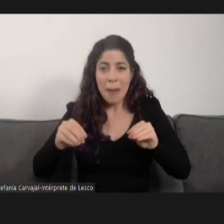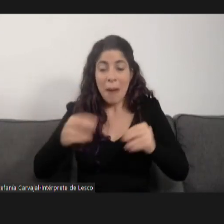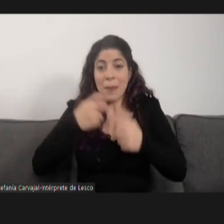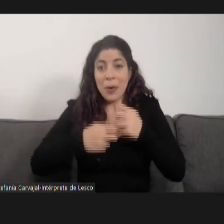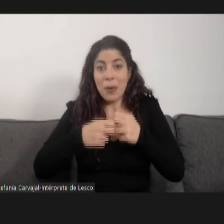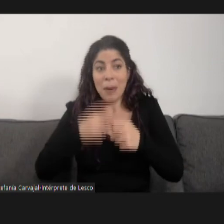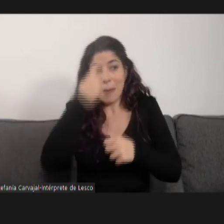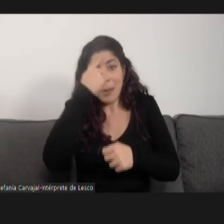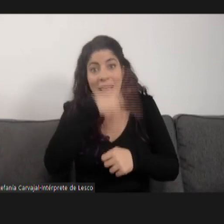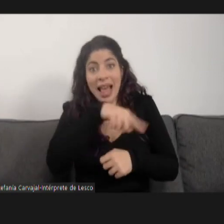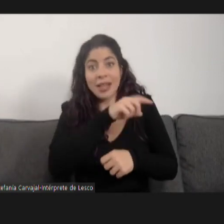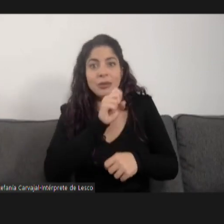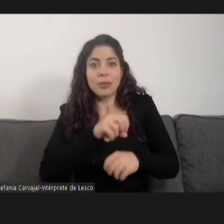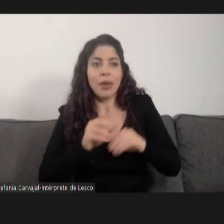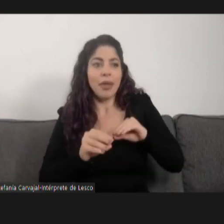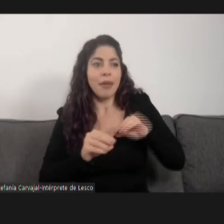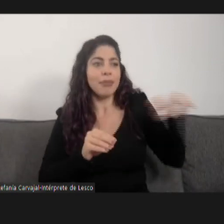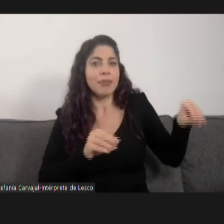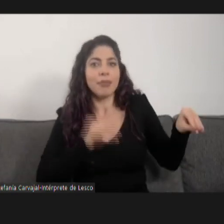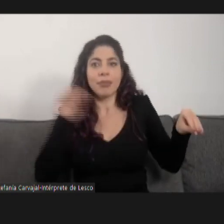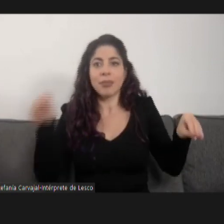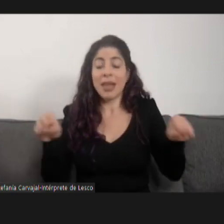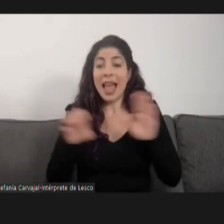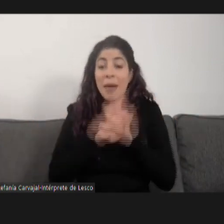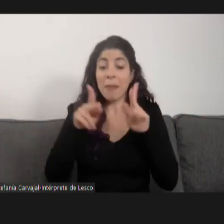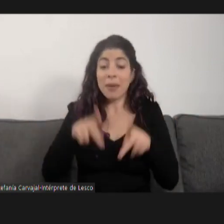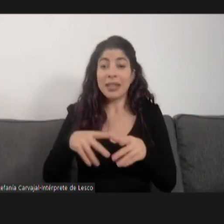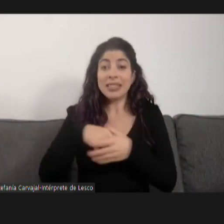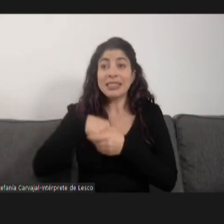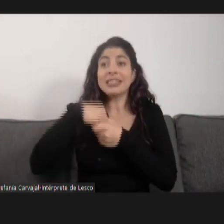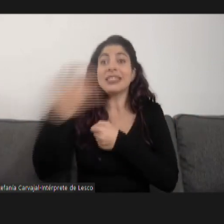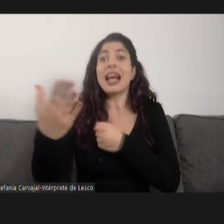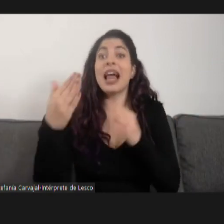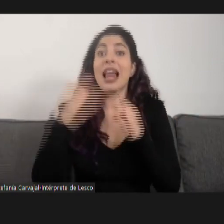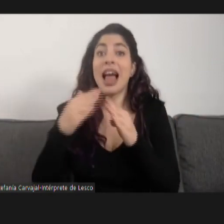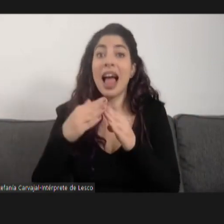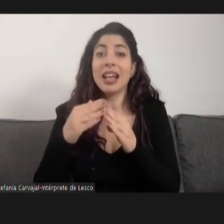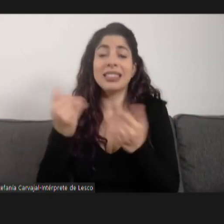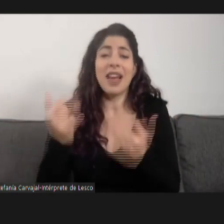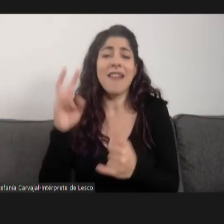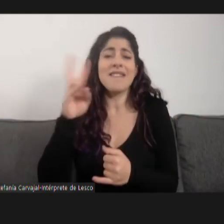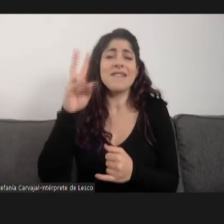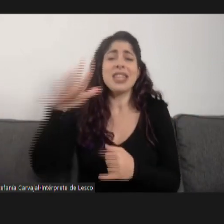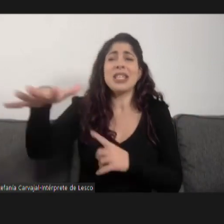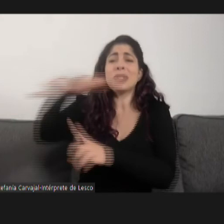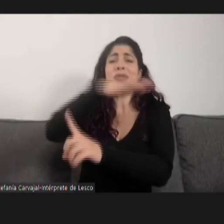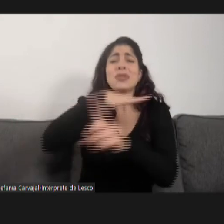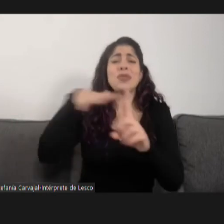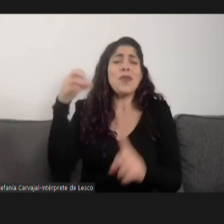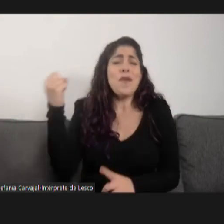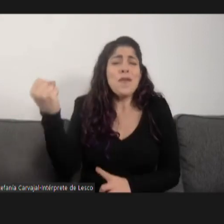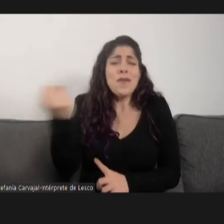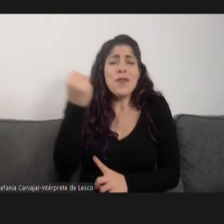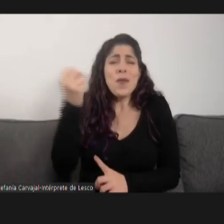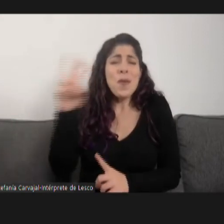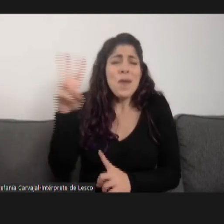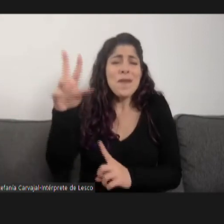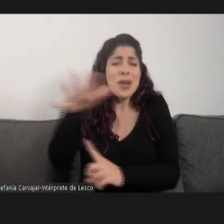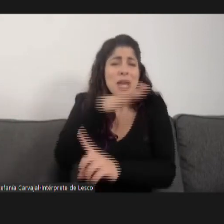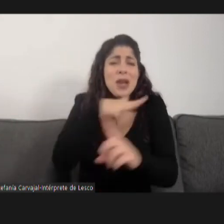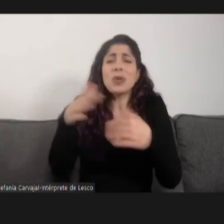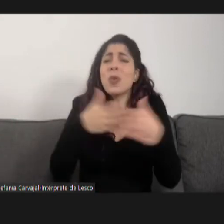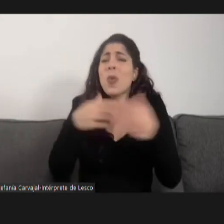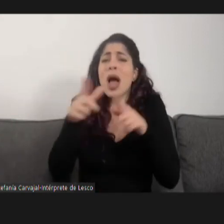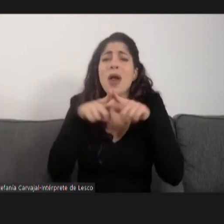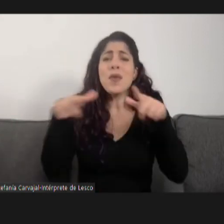tenemos es en la comunidad, es salir de la casa y que el virus se está transmitiendo muy fuertemente en todos los lugares. En todos los lugares donde vayamos se